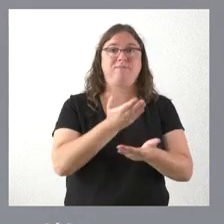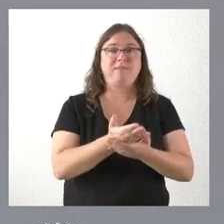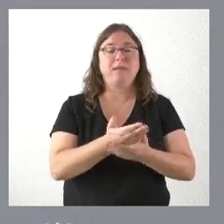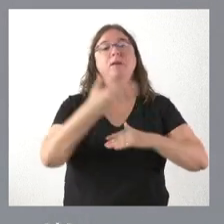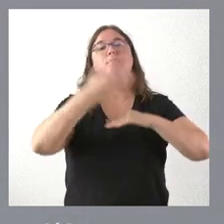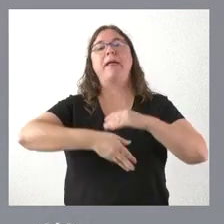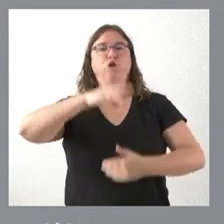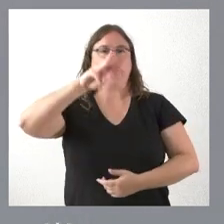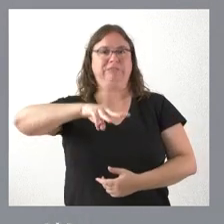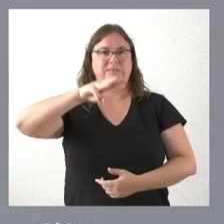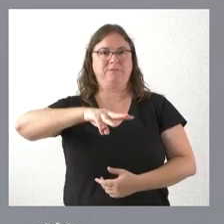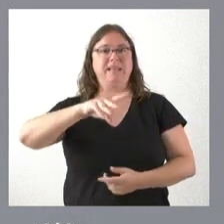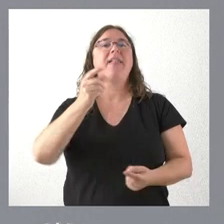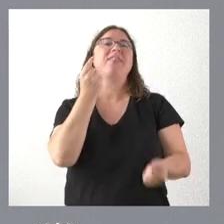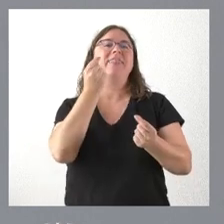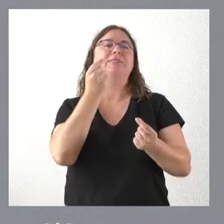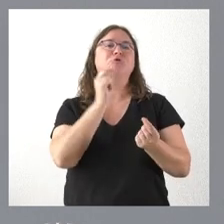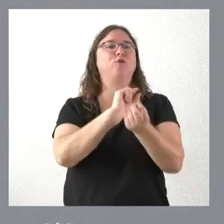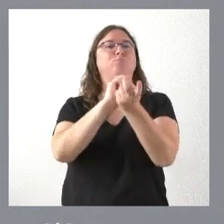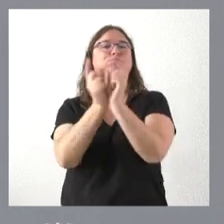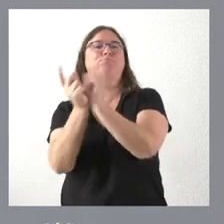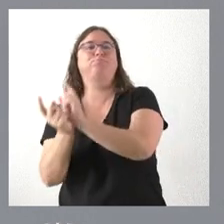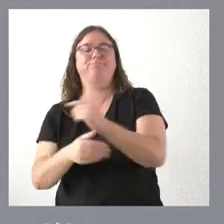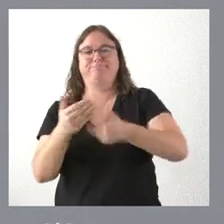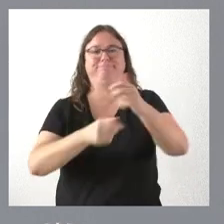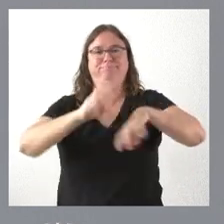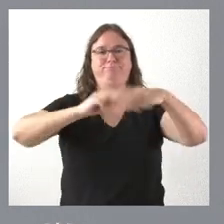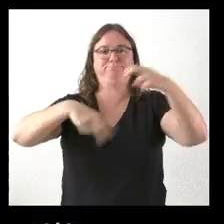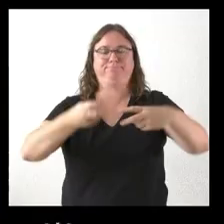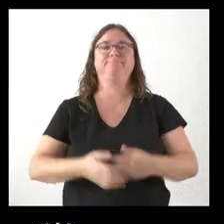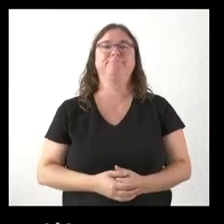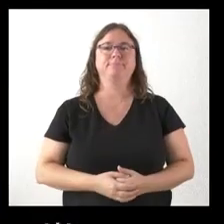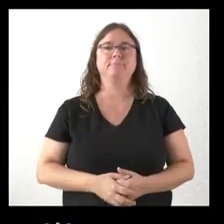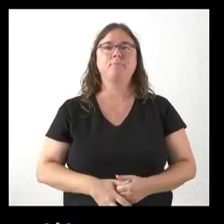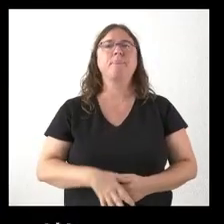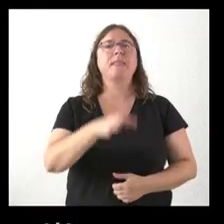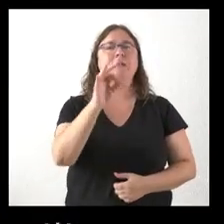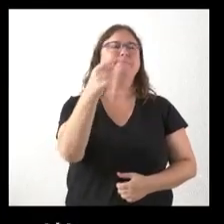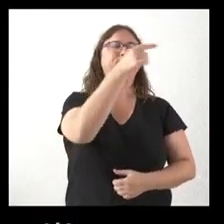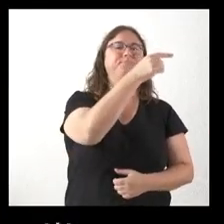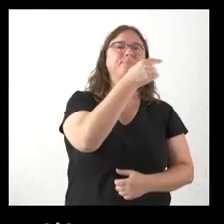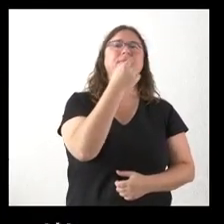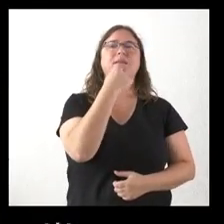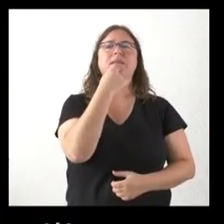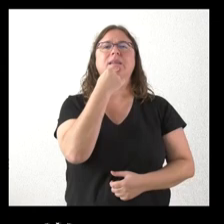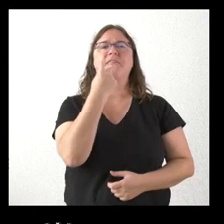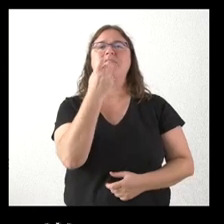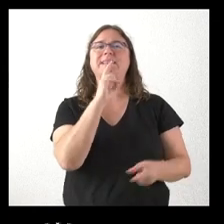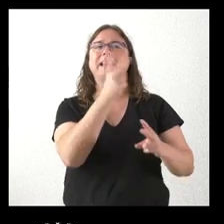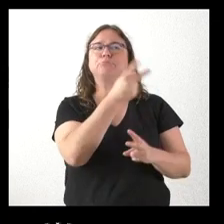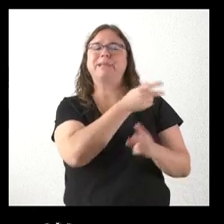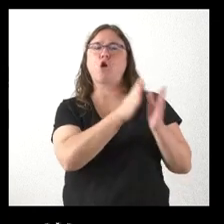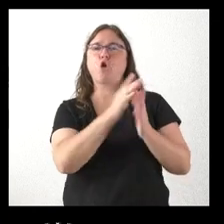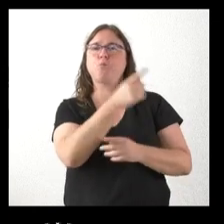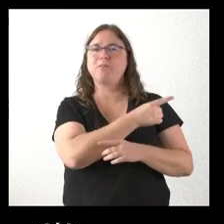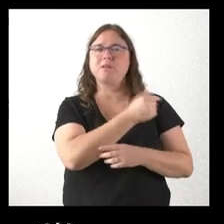tres meses para pedirlo con lo cual el dato sí que evoluciona de una forma muy constante en sí la parte que no parece que no había contestado no sé si